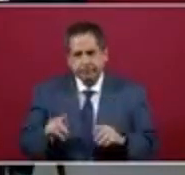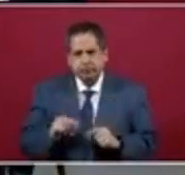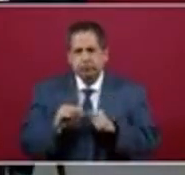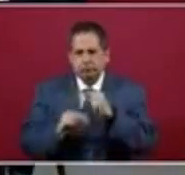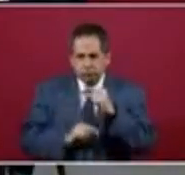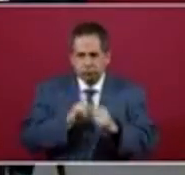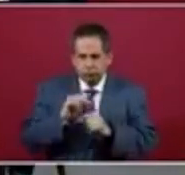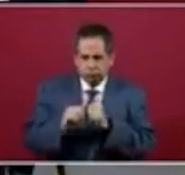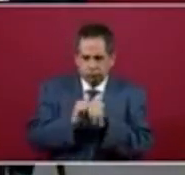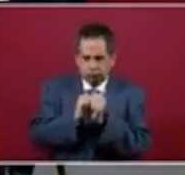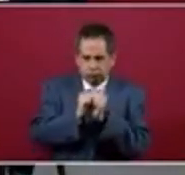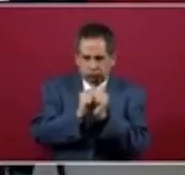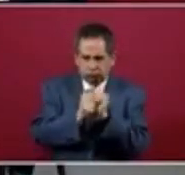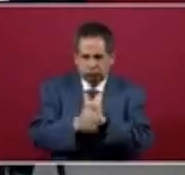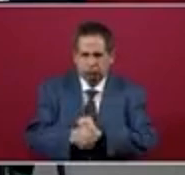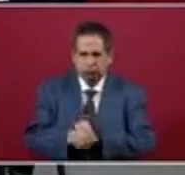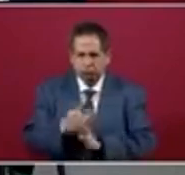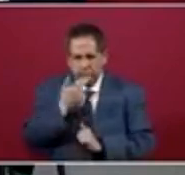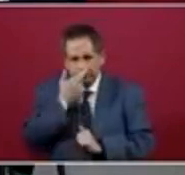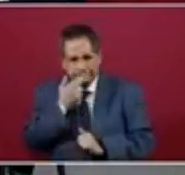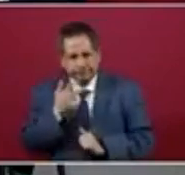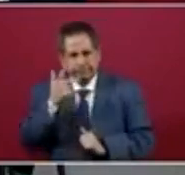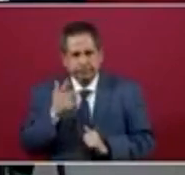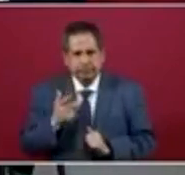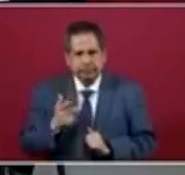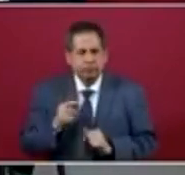poco se va a ir